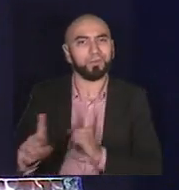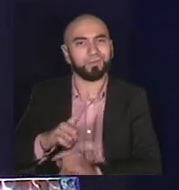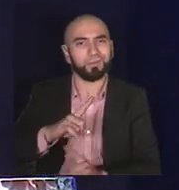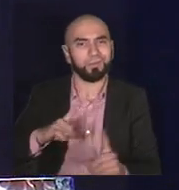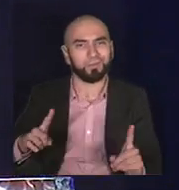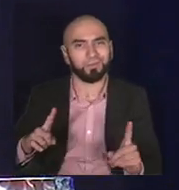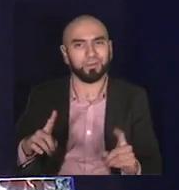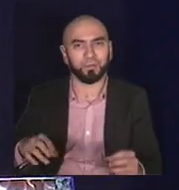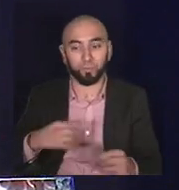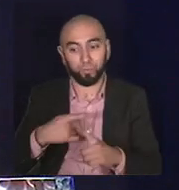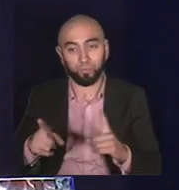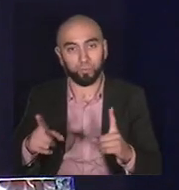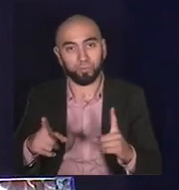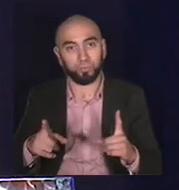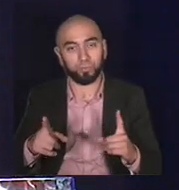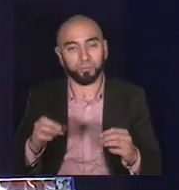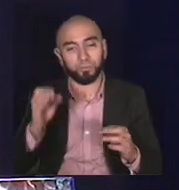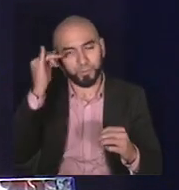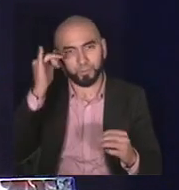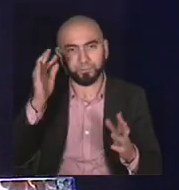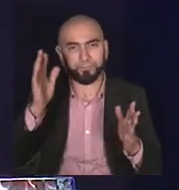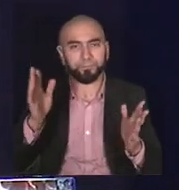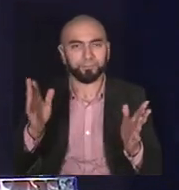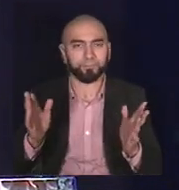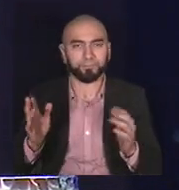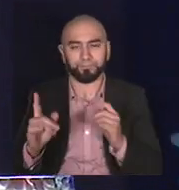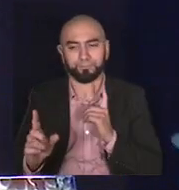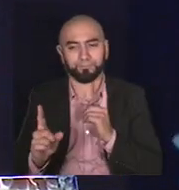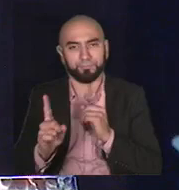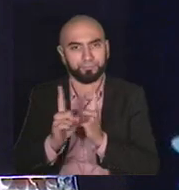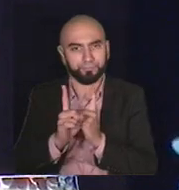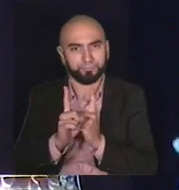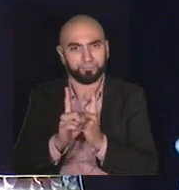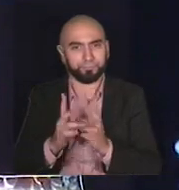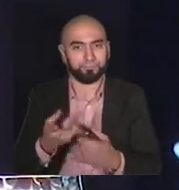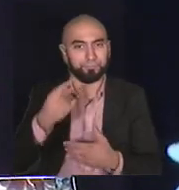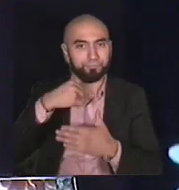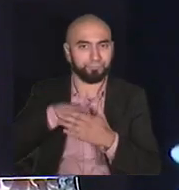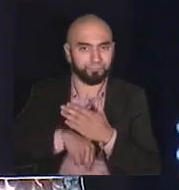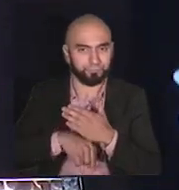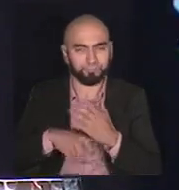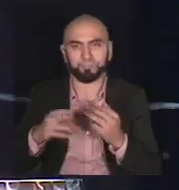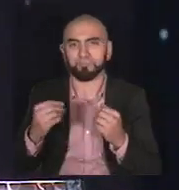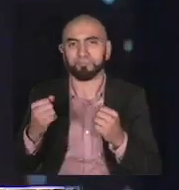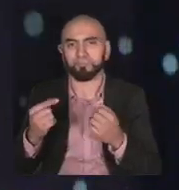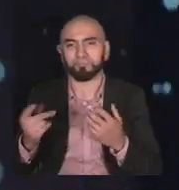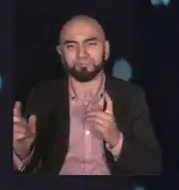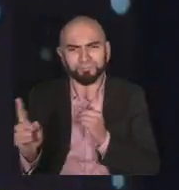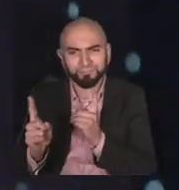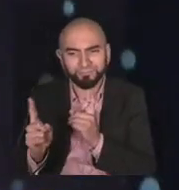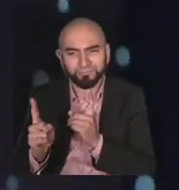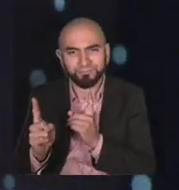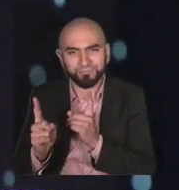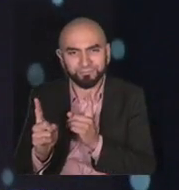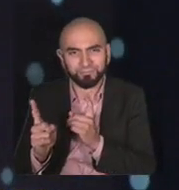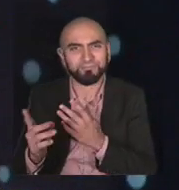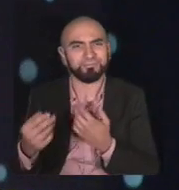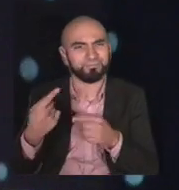extrovertidos después se acercaban y los arrinconaban. Y mis estudiantes me contaron en